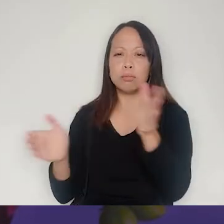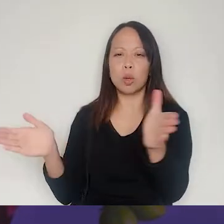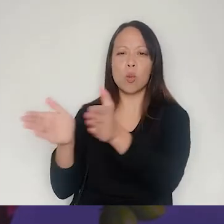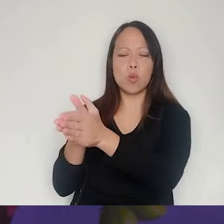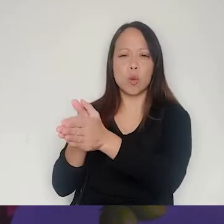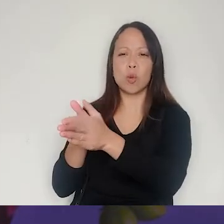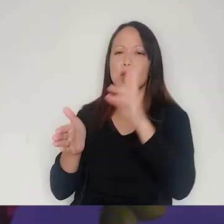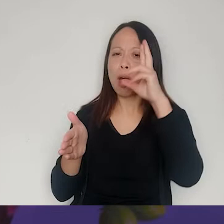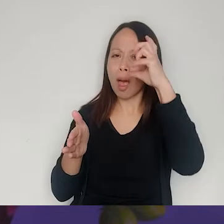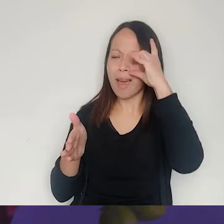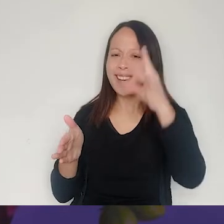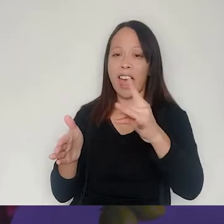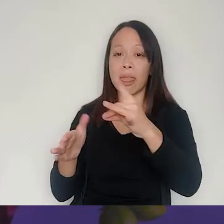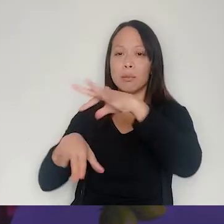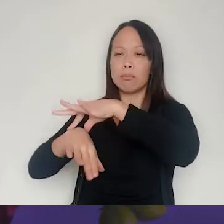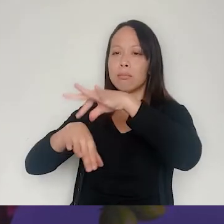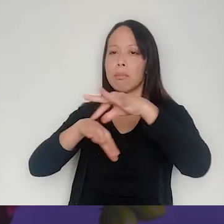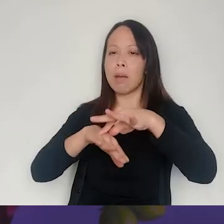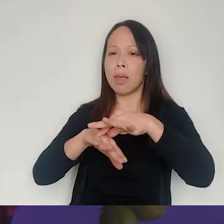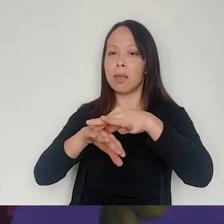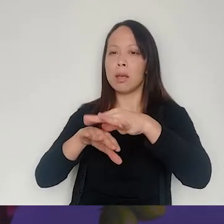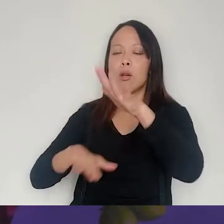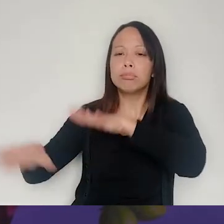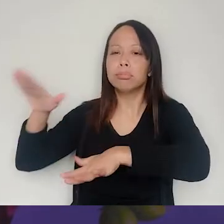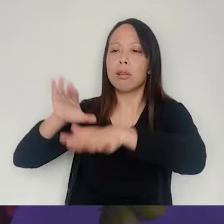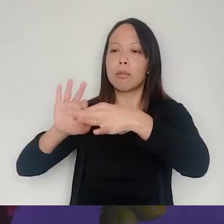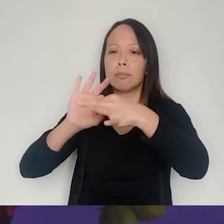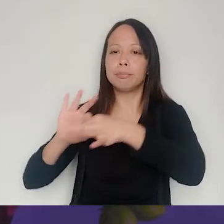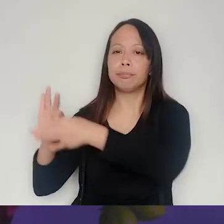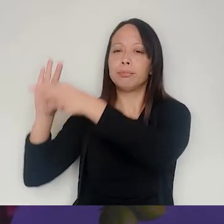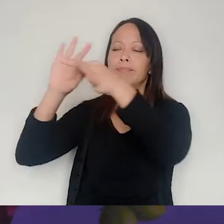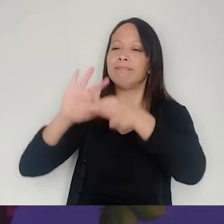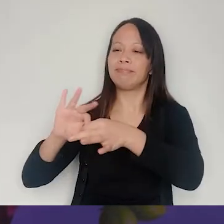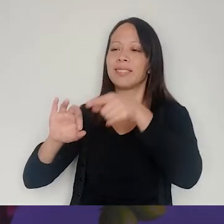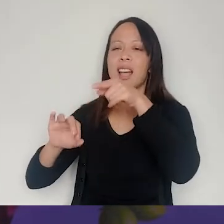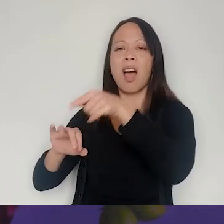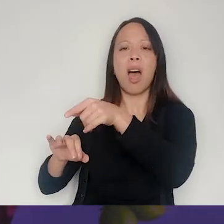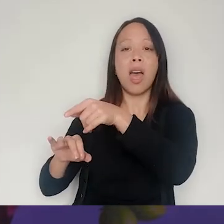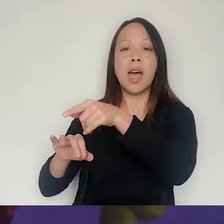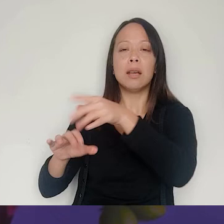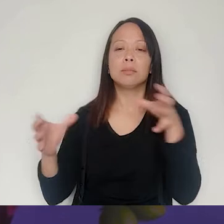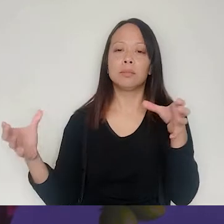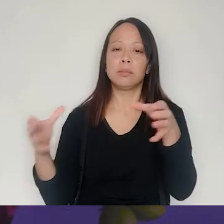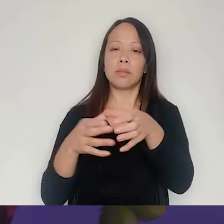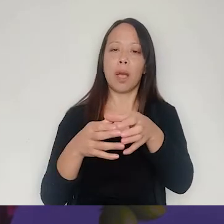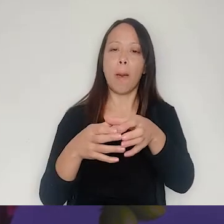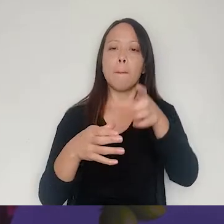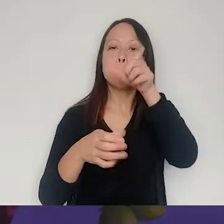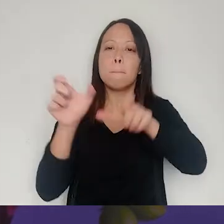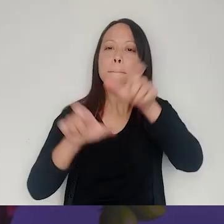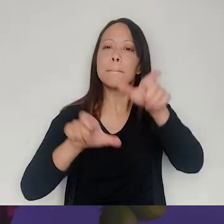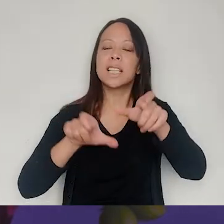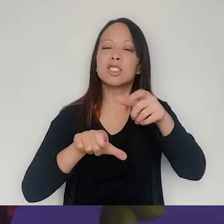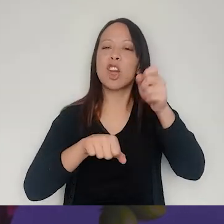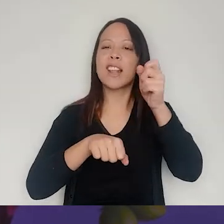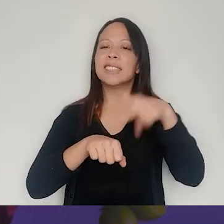atención multidisciplinar, también nos encontramos importantes diferencias entre la percepción de las personas sin diagnóstico y las personas con enfermedades